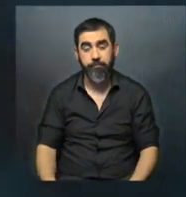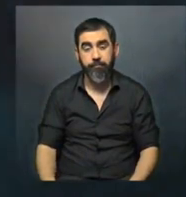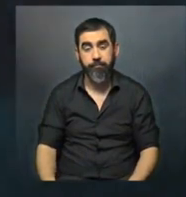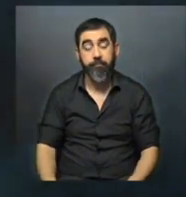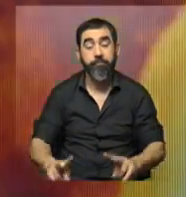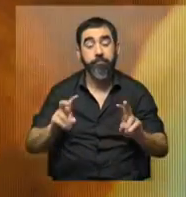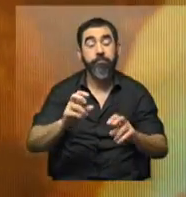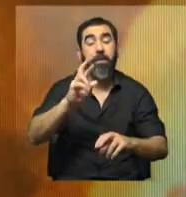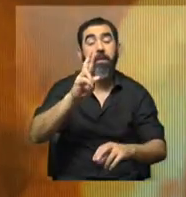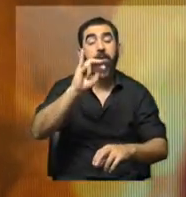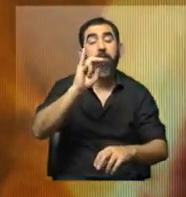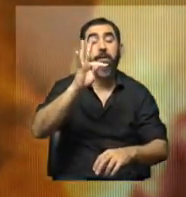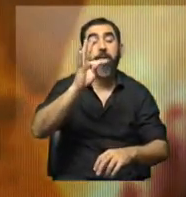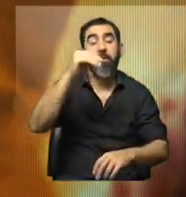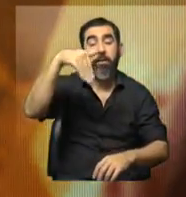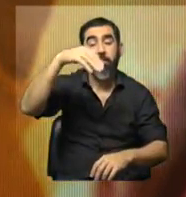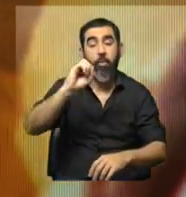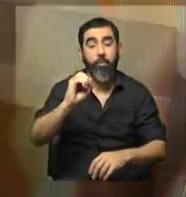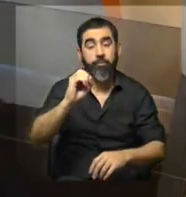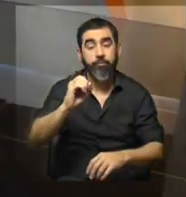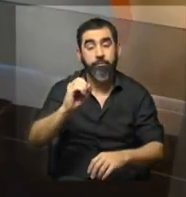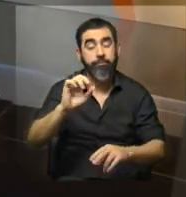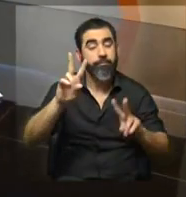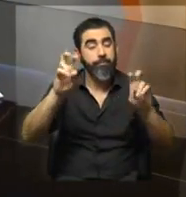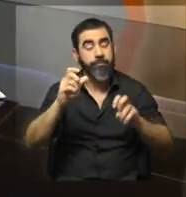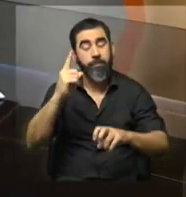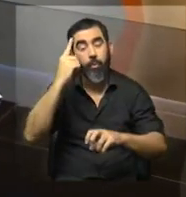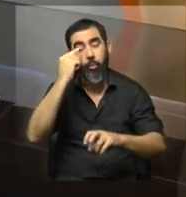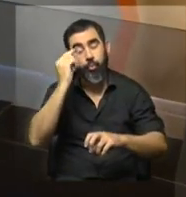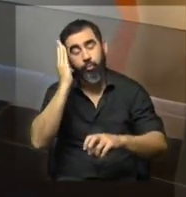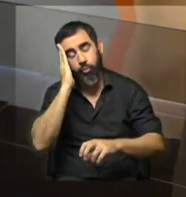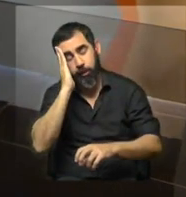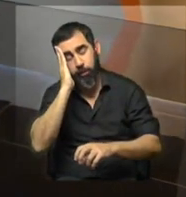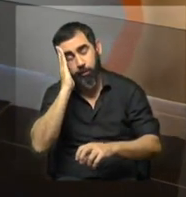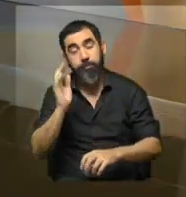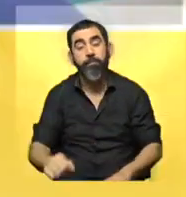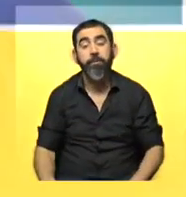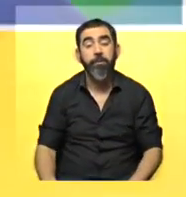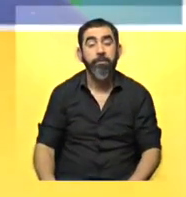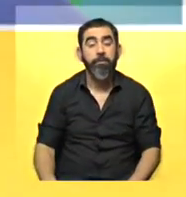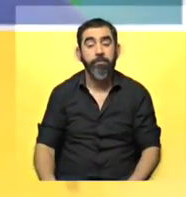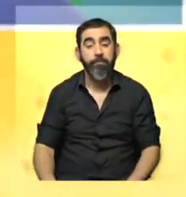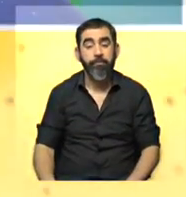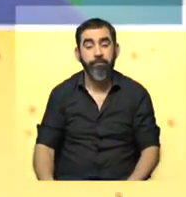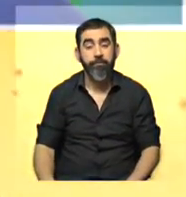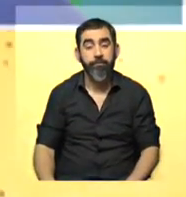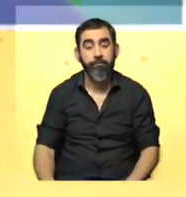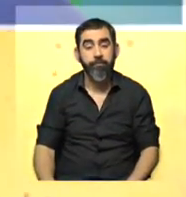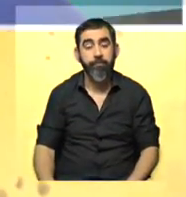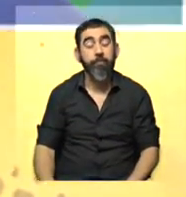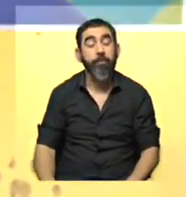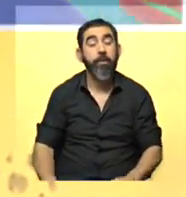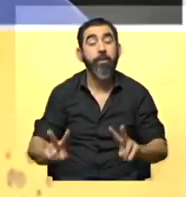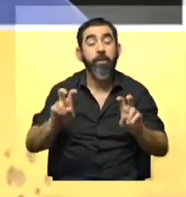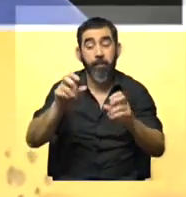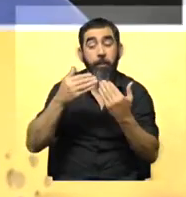hablamos de ritmos, enseguida caemos a hablar del sueño, la vigilia. Y con respecto a la pregunta